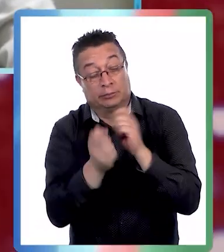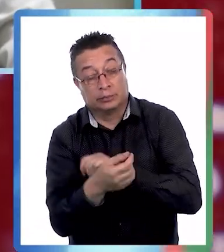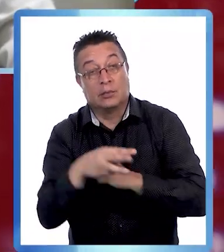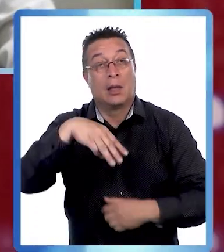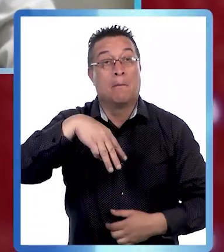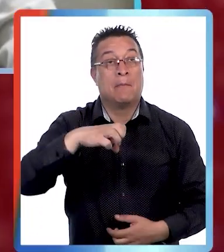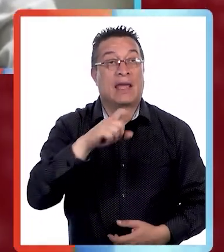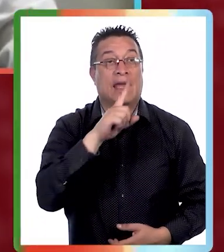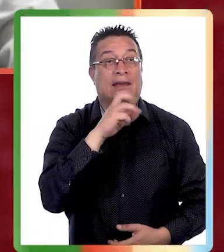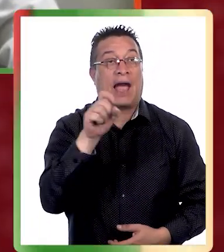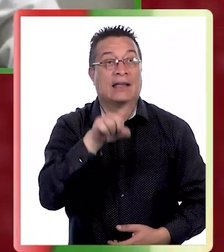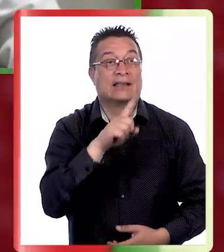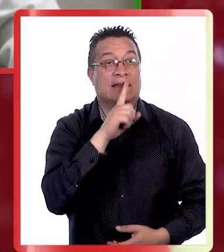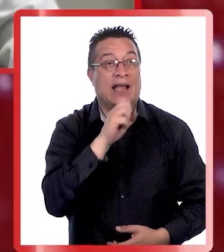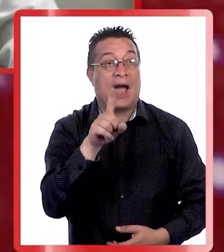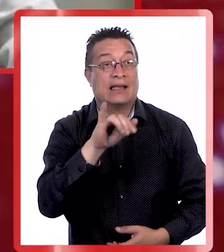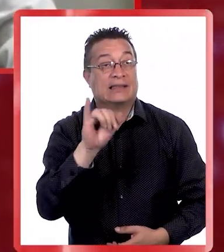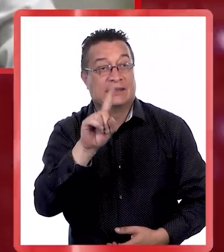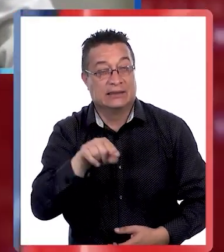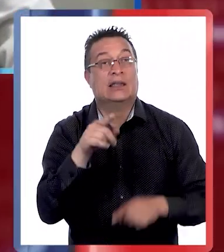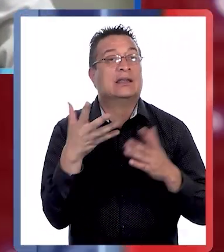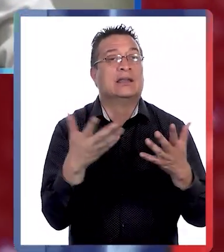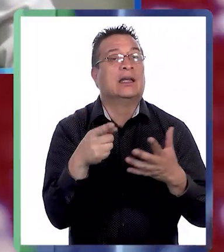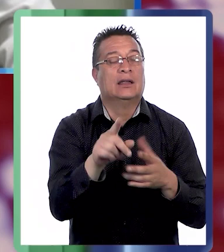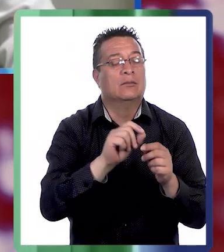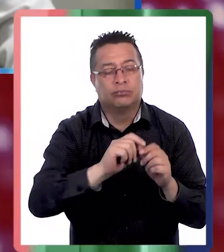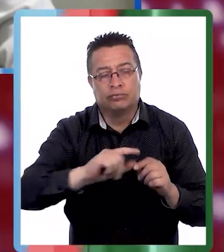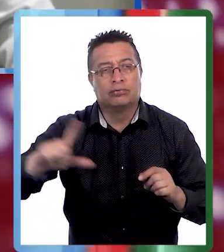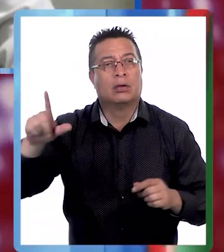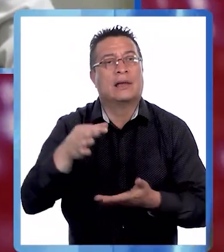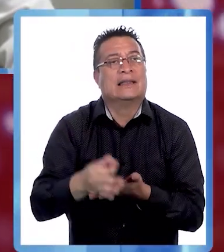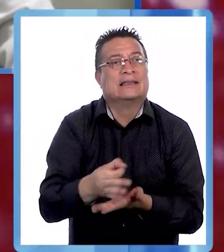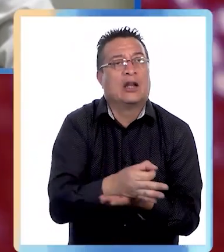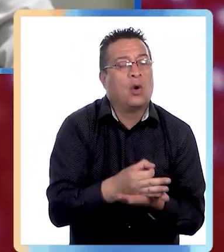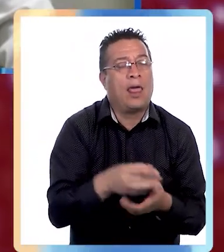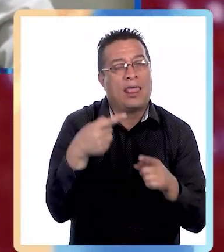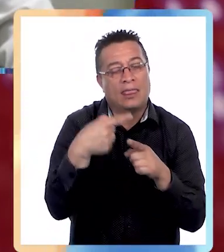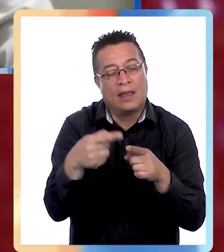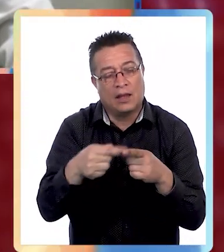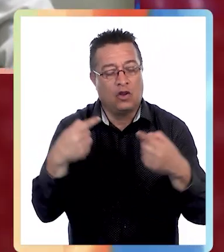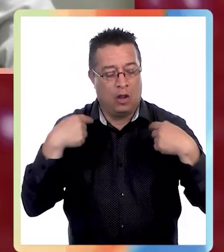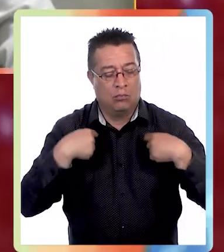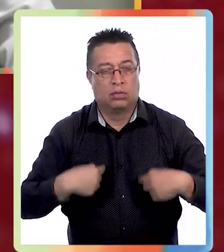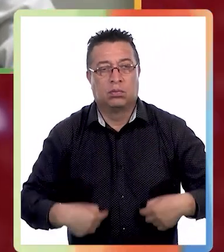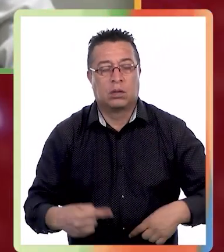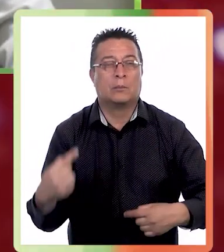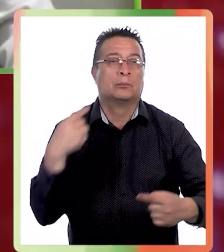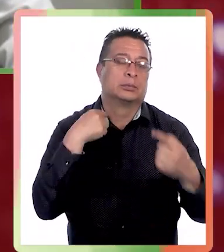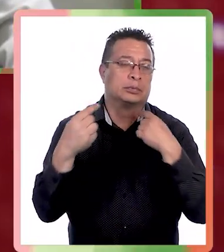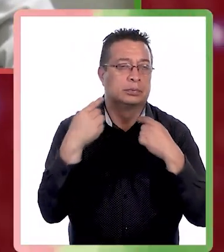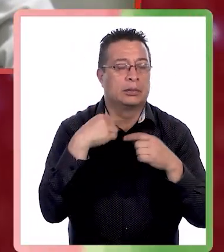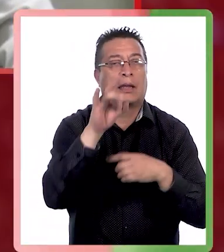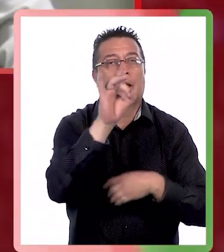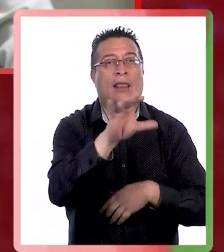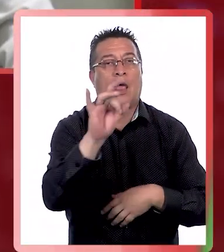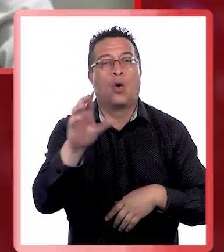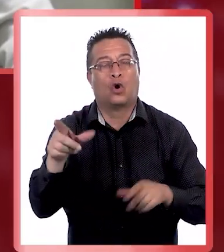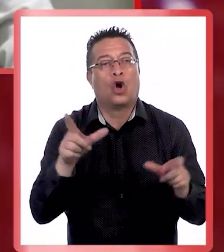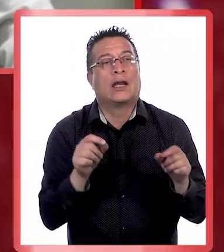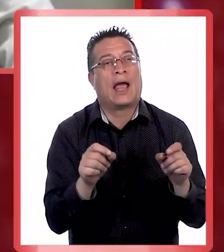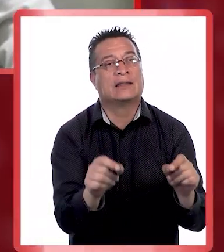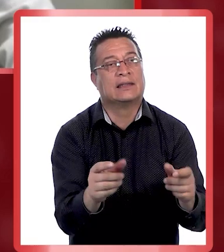¿qué es puntualmente el efecto particular que generan estas células en los distintos organismos que se ven afectados en cada uno de los